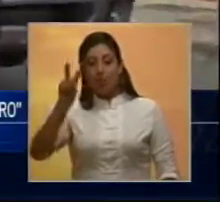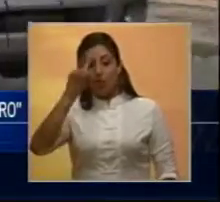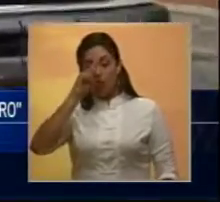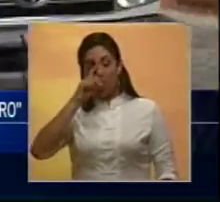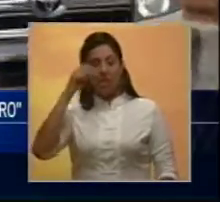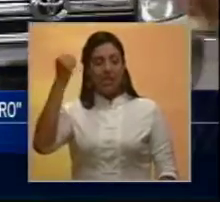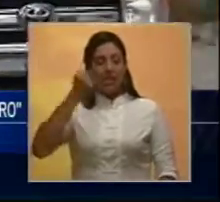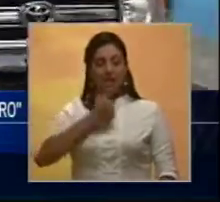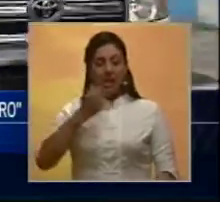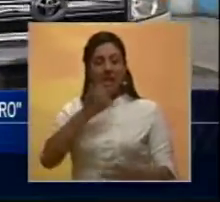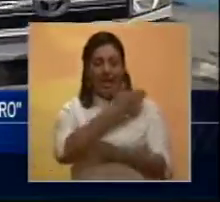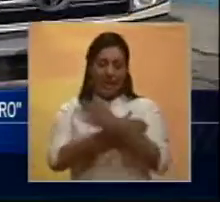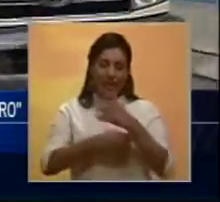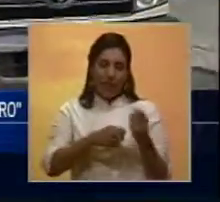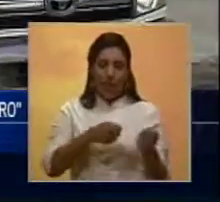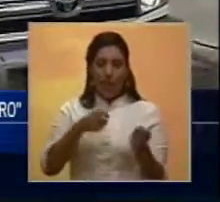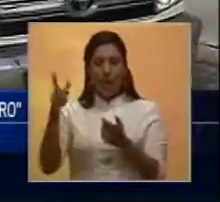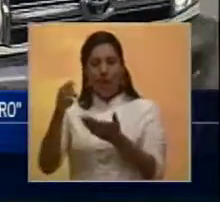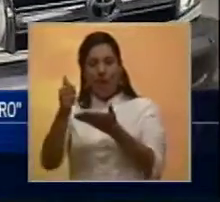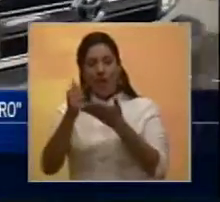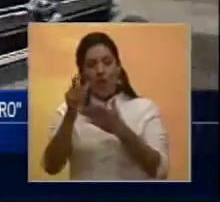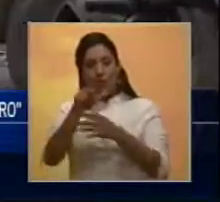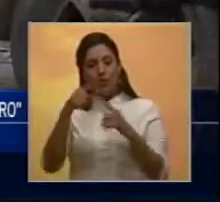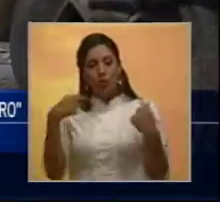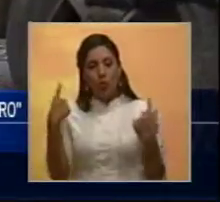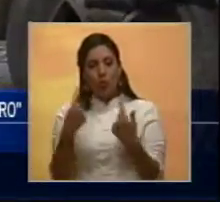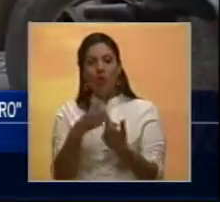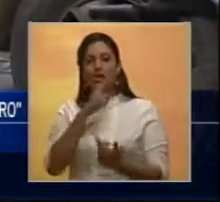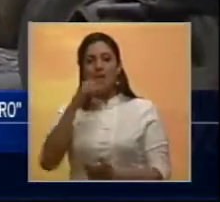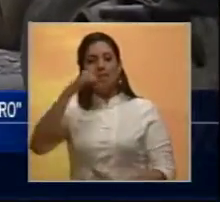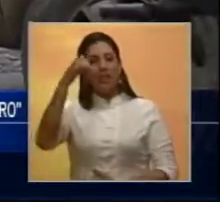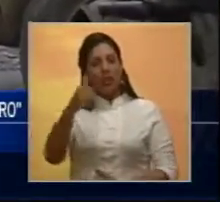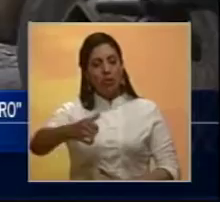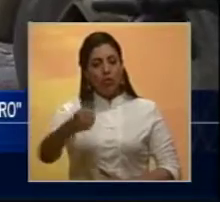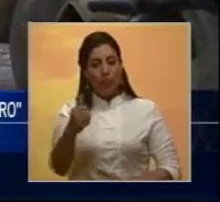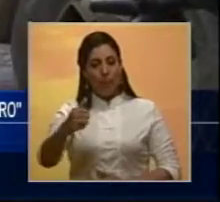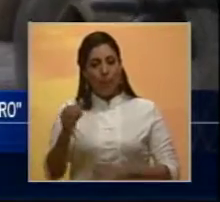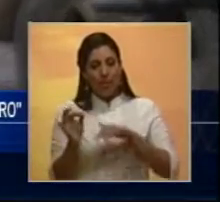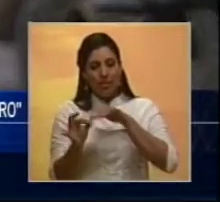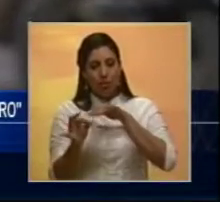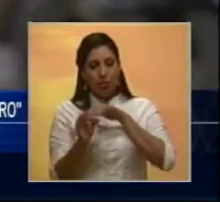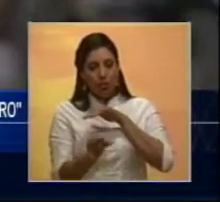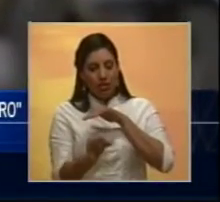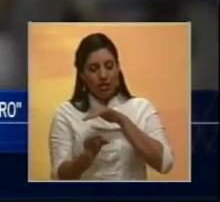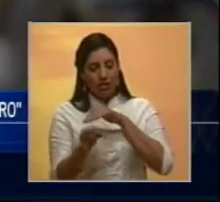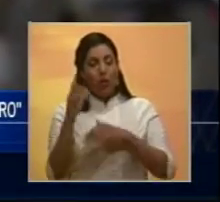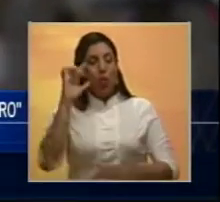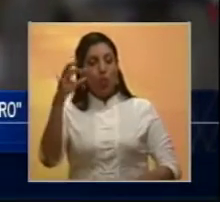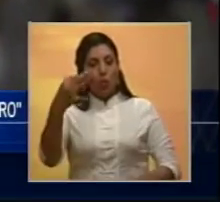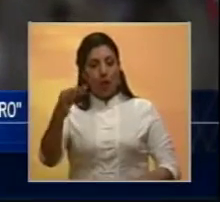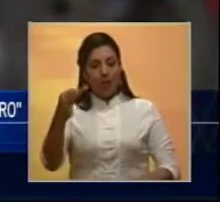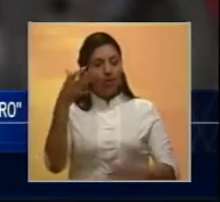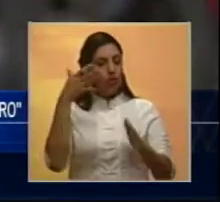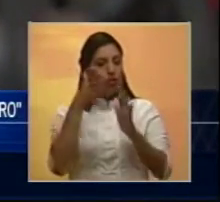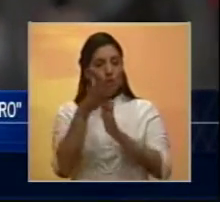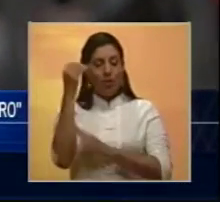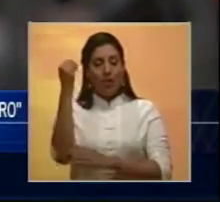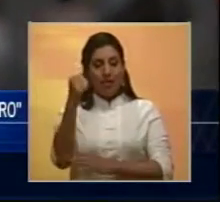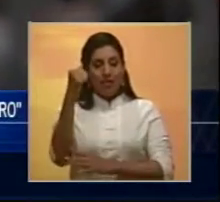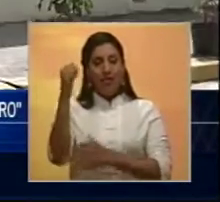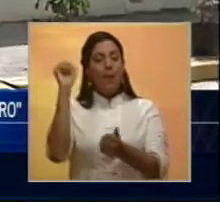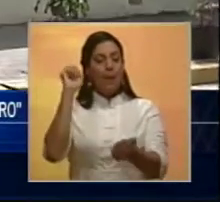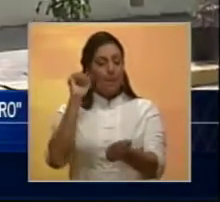fue atacada resultando herida y fue auxiliada por vecinos quienes notificaron a la Policía Municipal de Zamora en Guatire sobre el hecho y